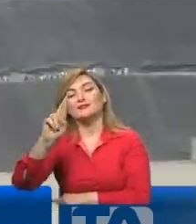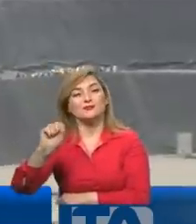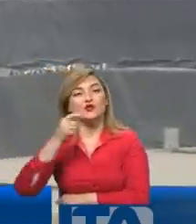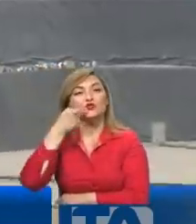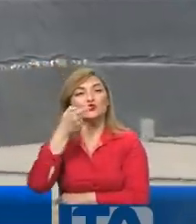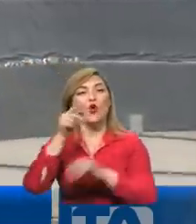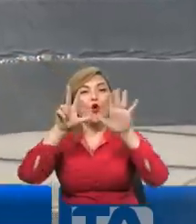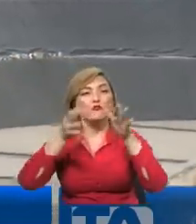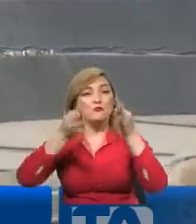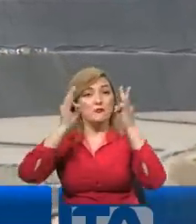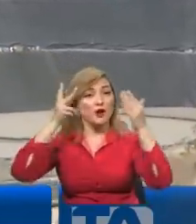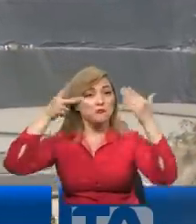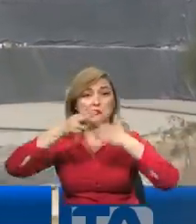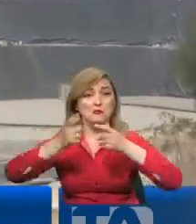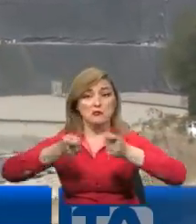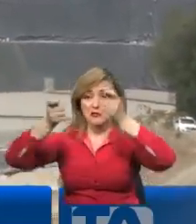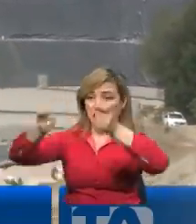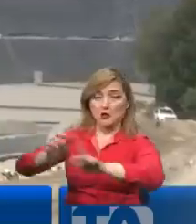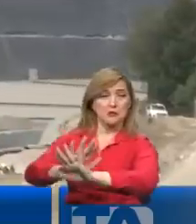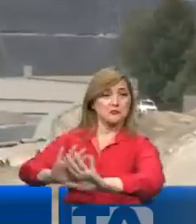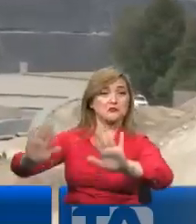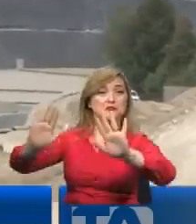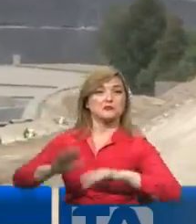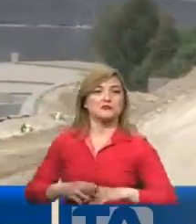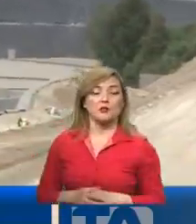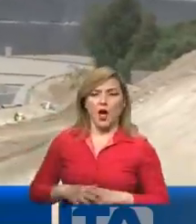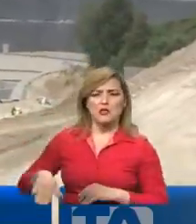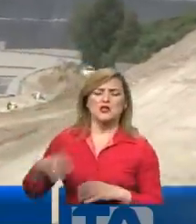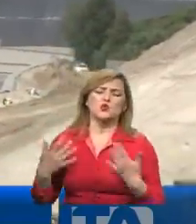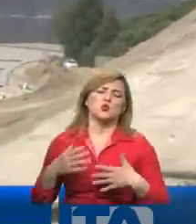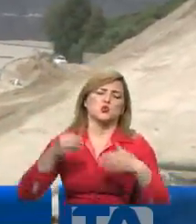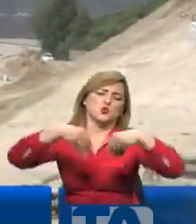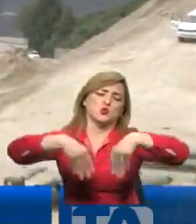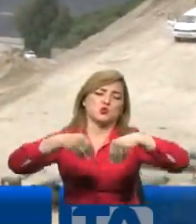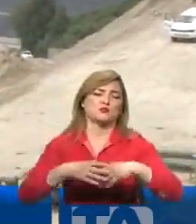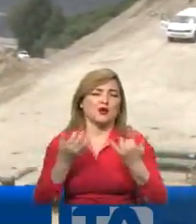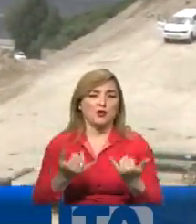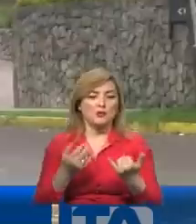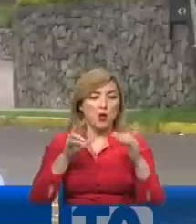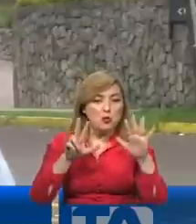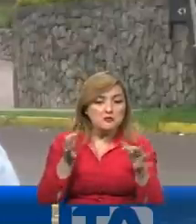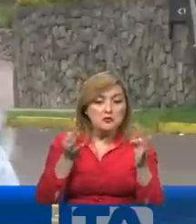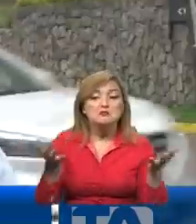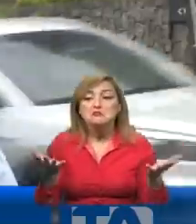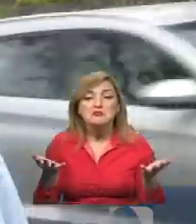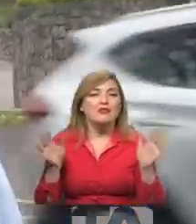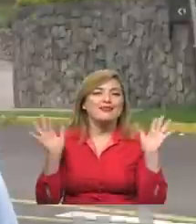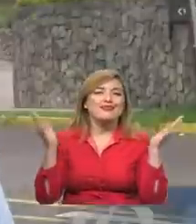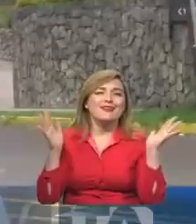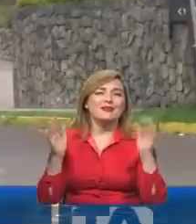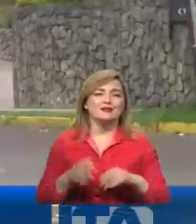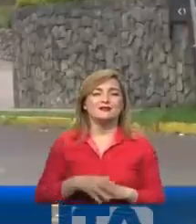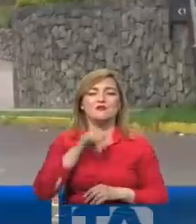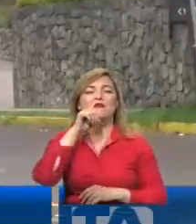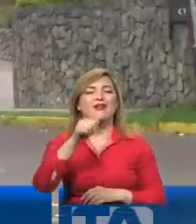de febrero y justificaron el retraso de la construcción en las lluvias. Sin embargo, ahora tampoco está lista. Falta